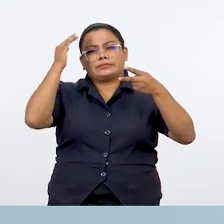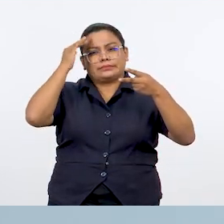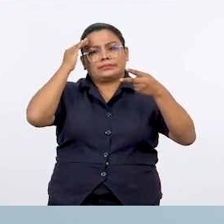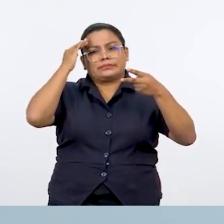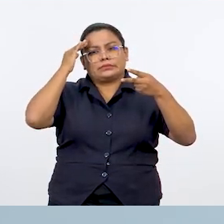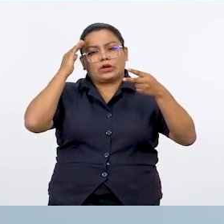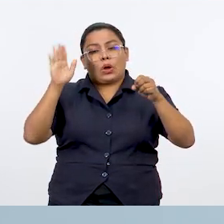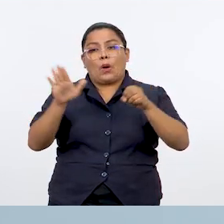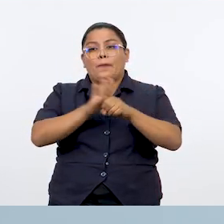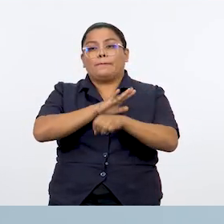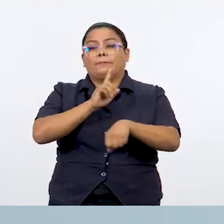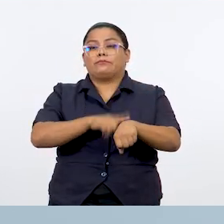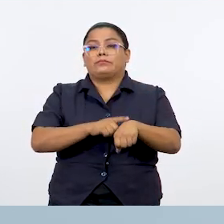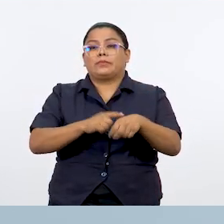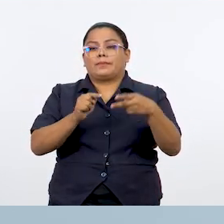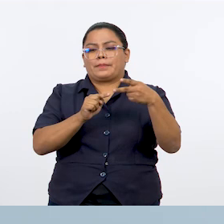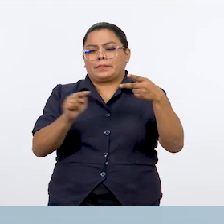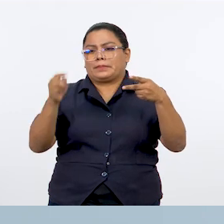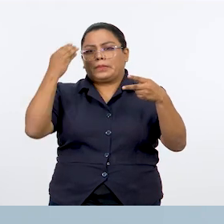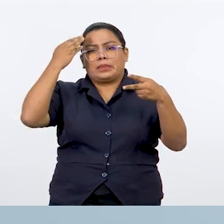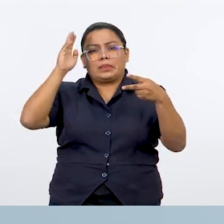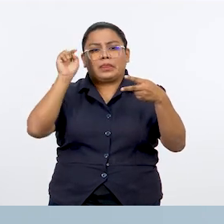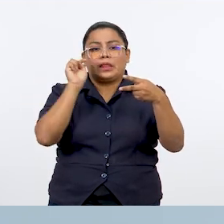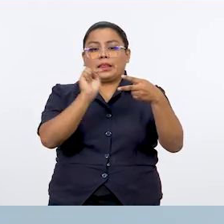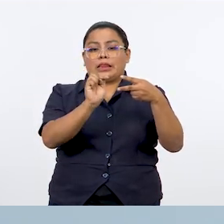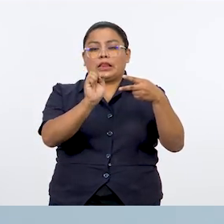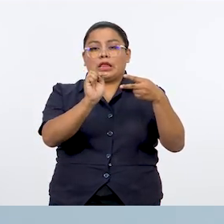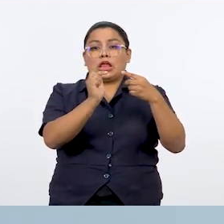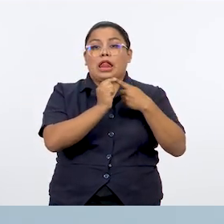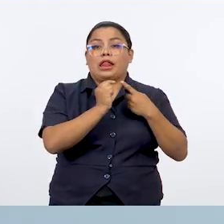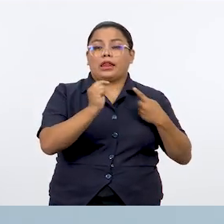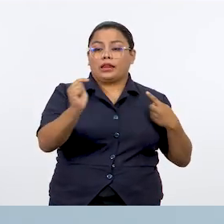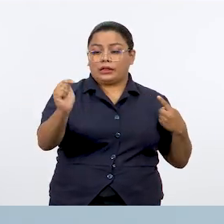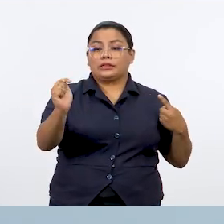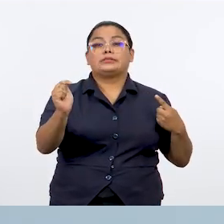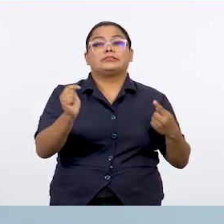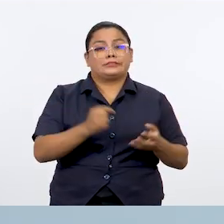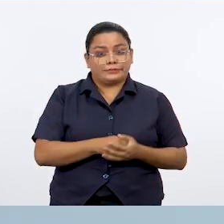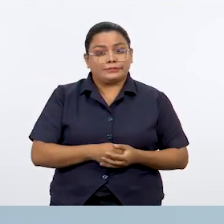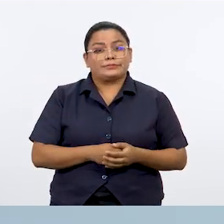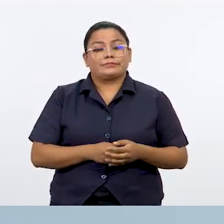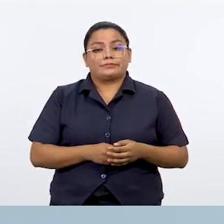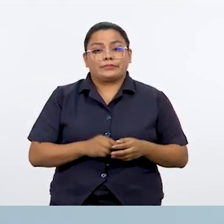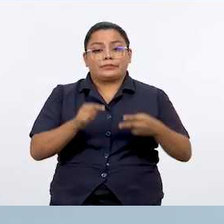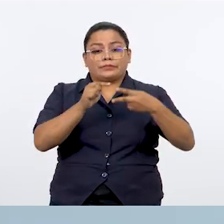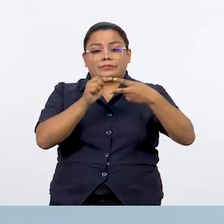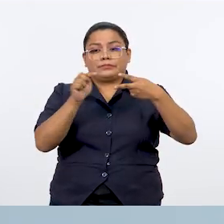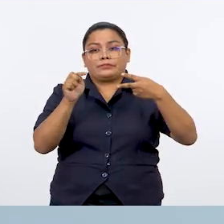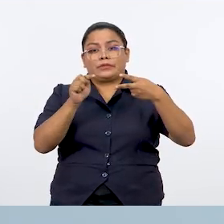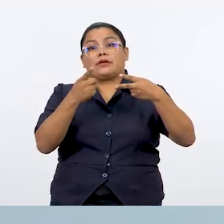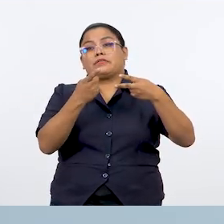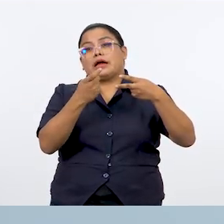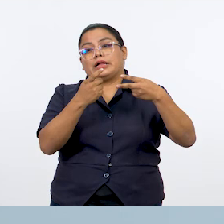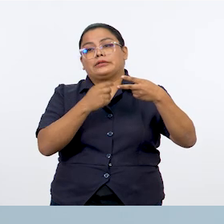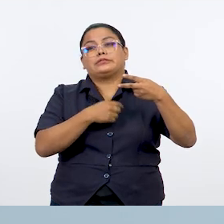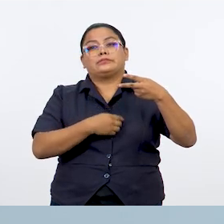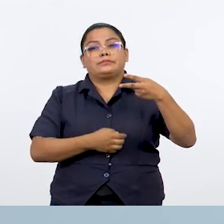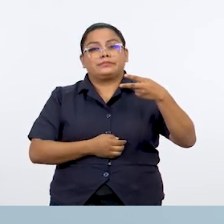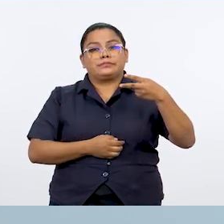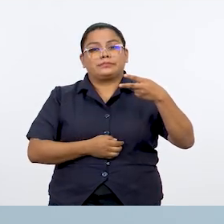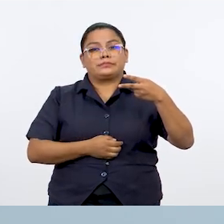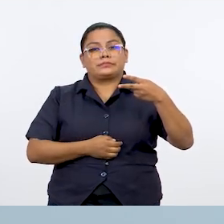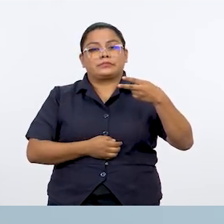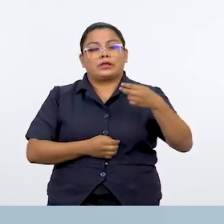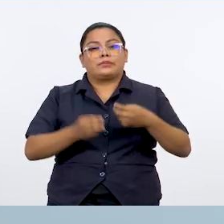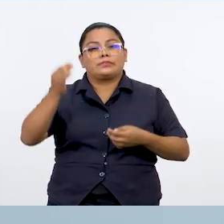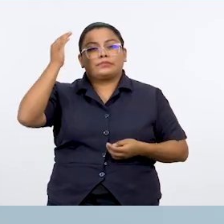es el total de horas, pero desconocemos la distancia que se ha recorrido en el primer elemento. Así